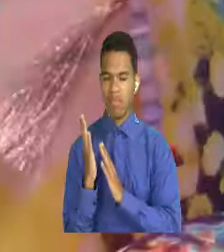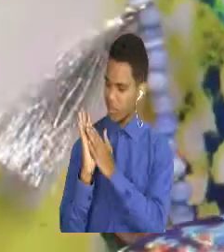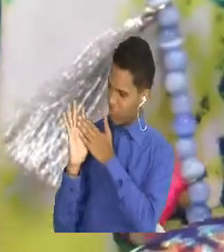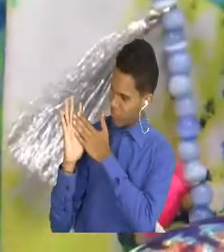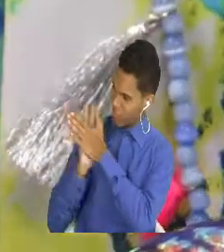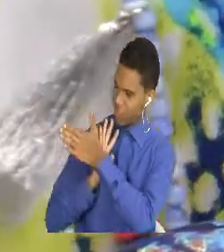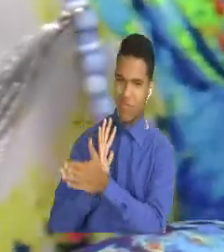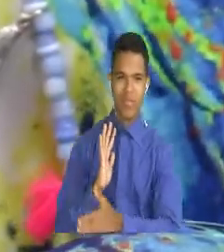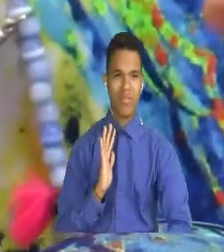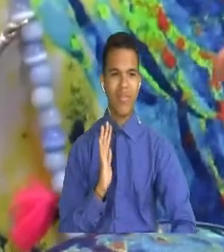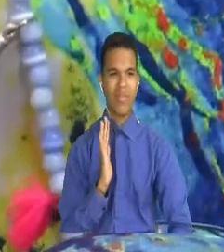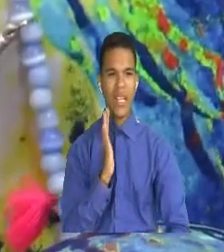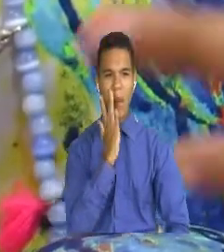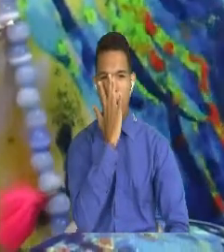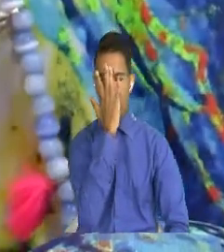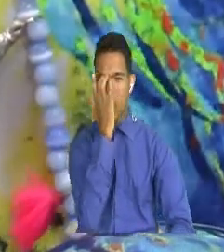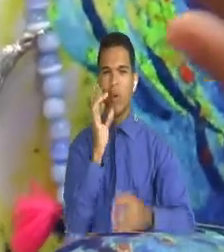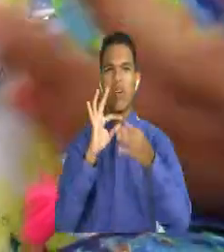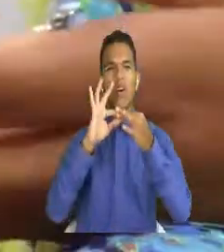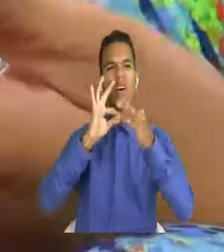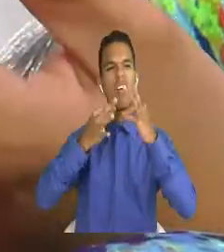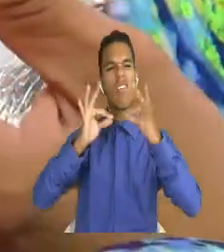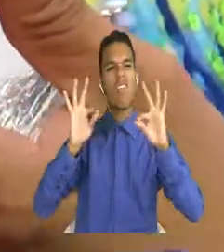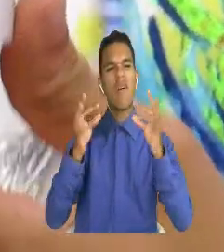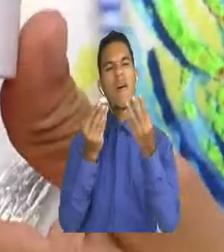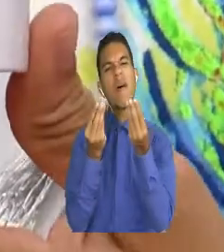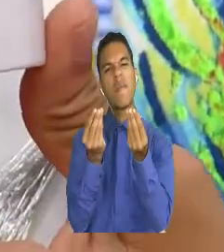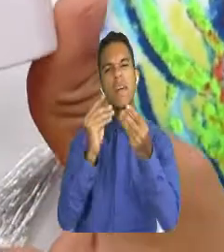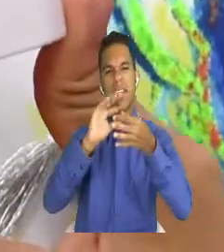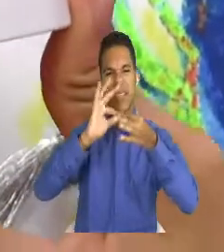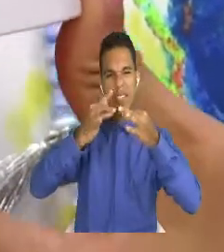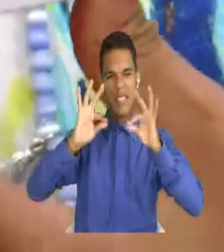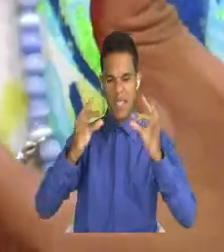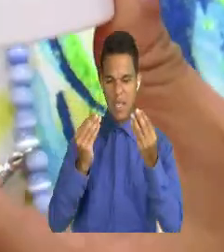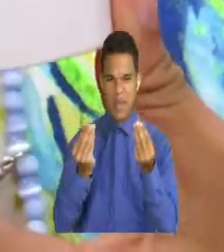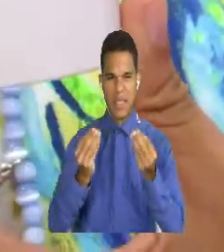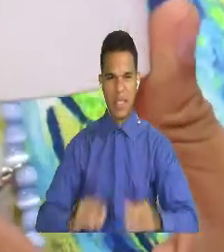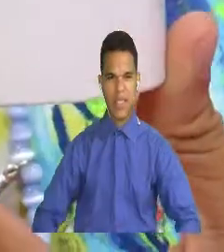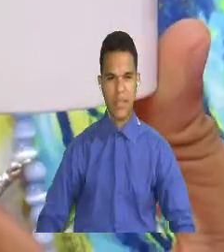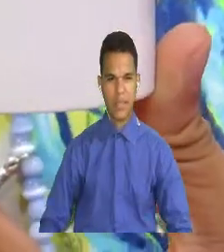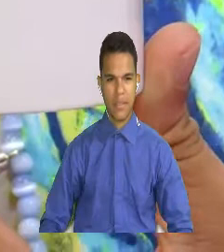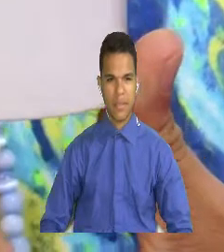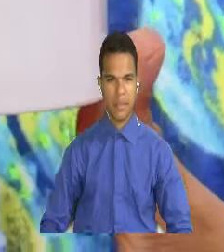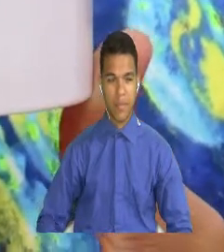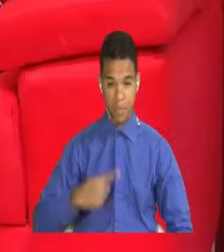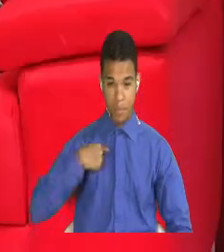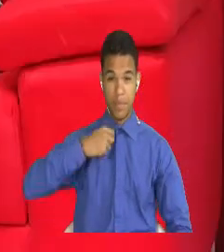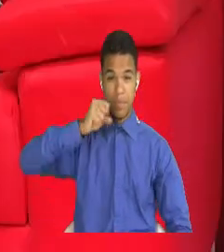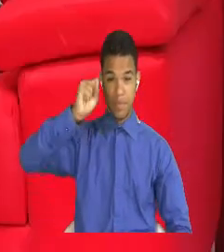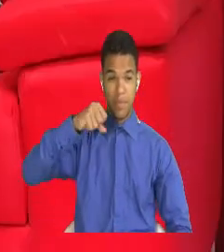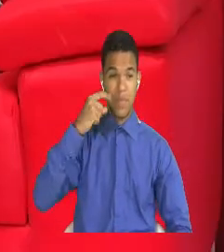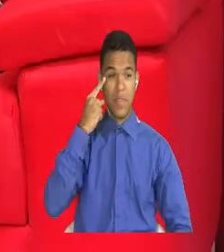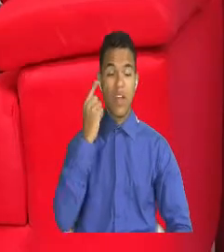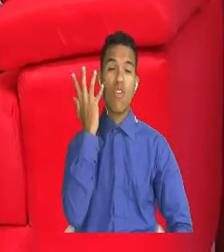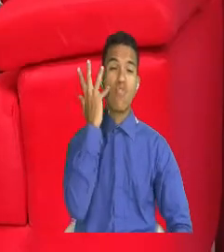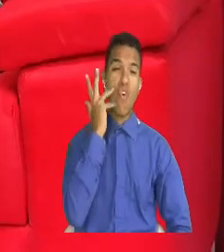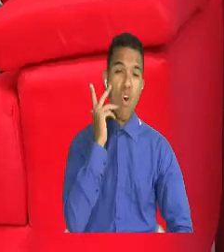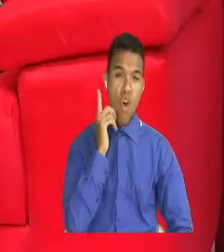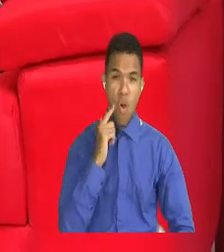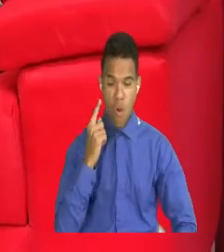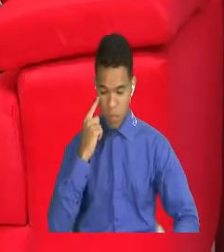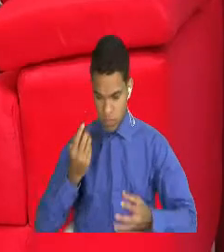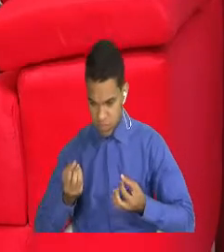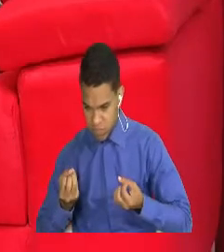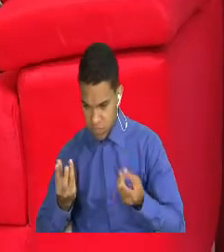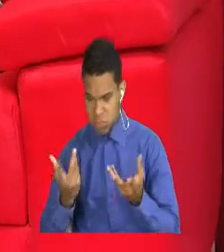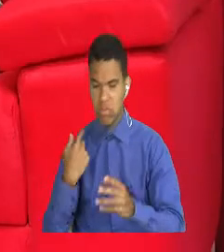esto. ¿Por qué las frases? ¿Para qué? Claro que sí. Como lo dice aquí, dale cada día la oportunidad de ser el mejor día de